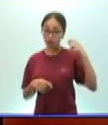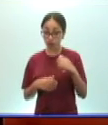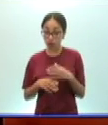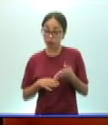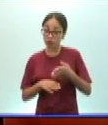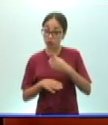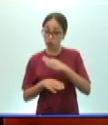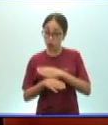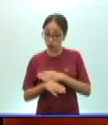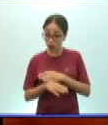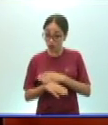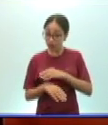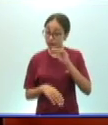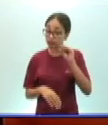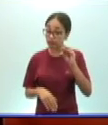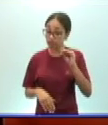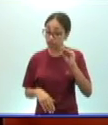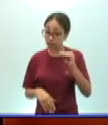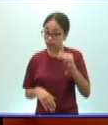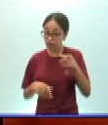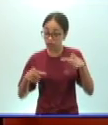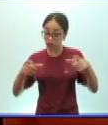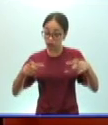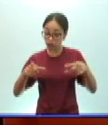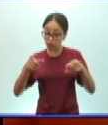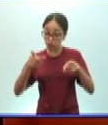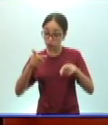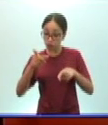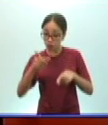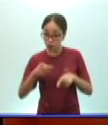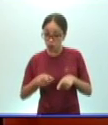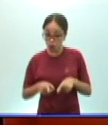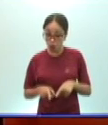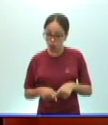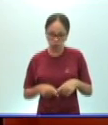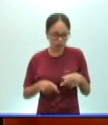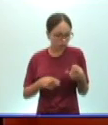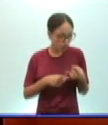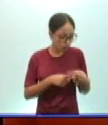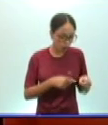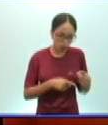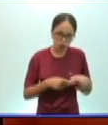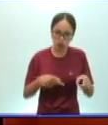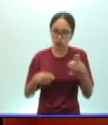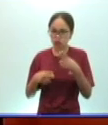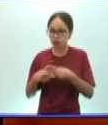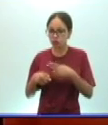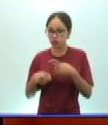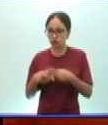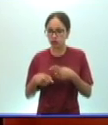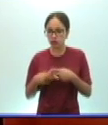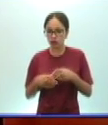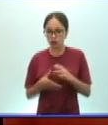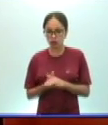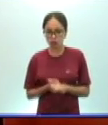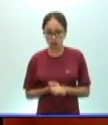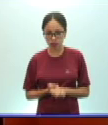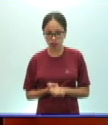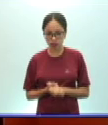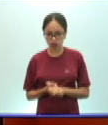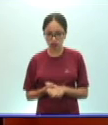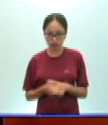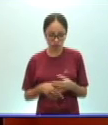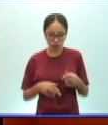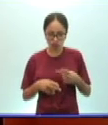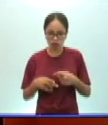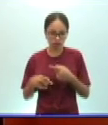en el video se menciona al embudo de separación como ampolla de decantación y robinete ellos le llaman